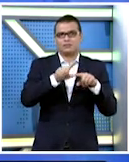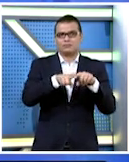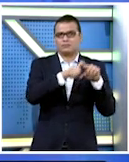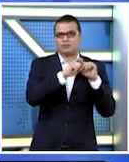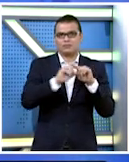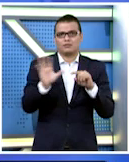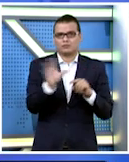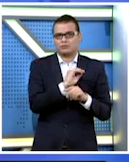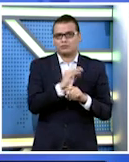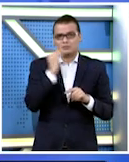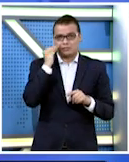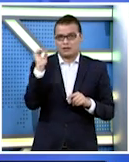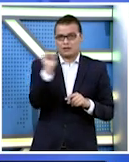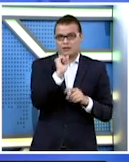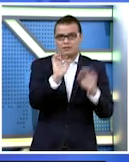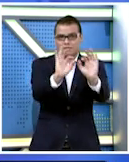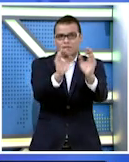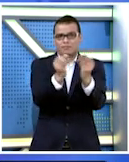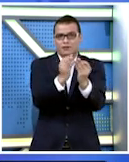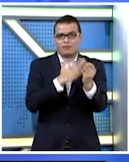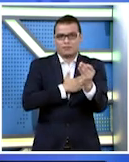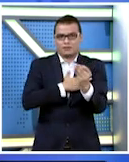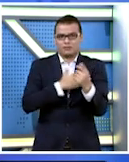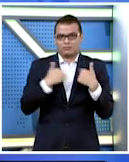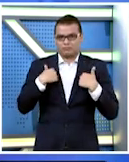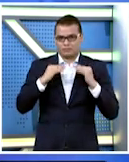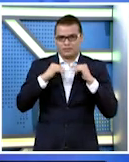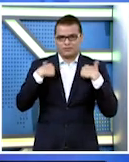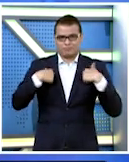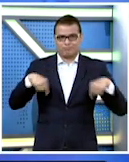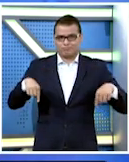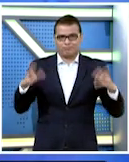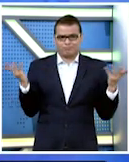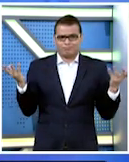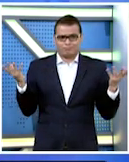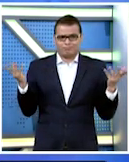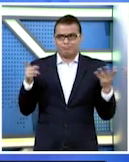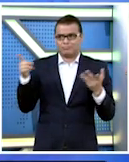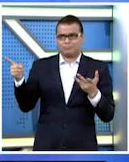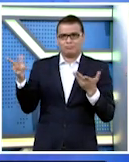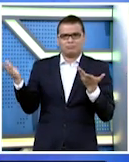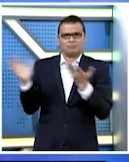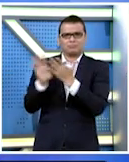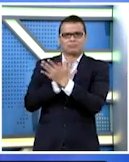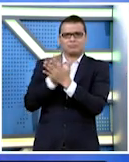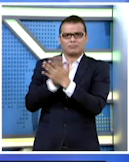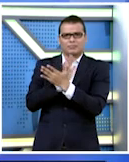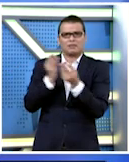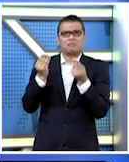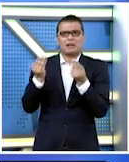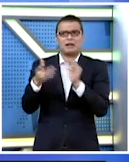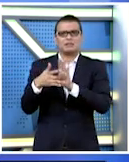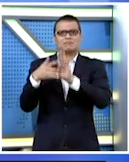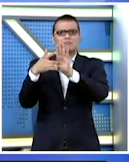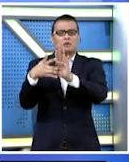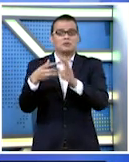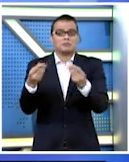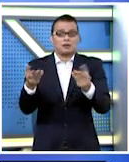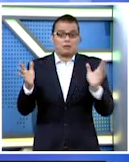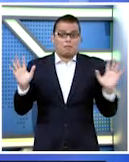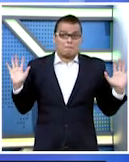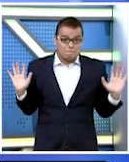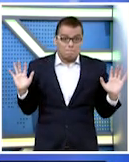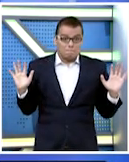tengo mujeres de mi familia aclara desde que no estoy en mi casa que no sé con qué intención se está se está publicando lo que se